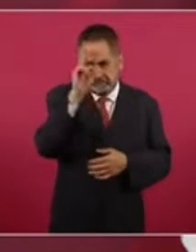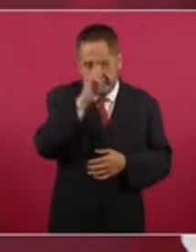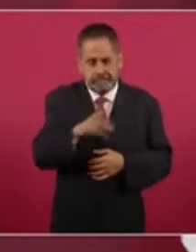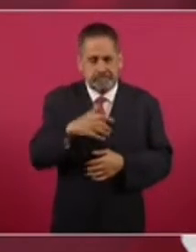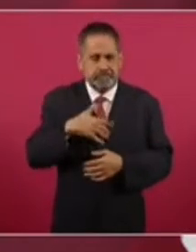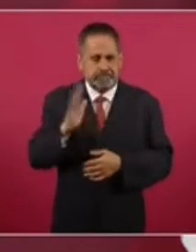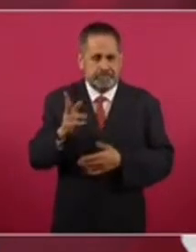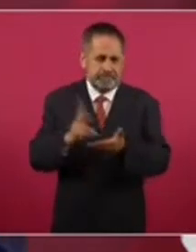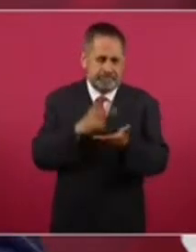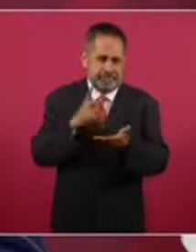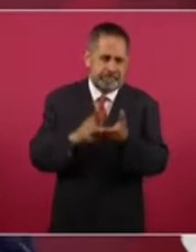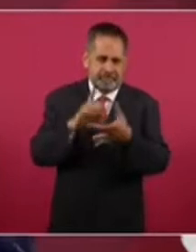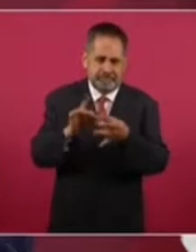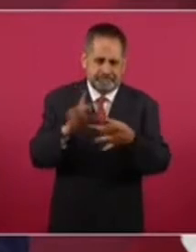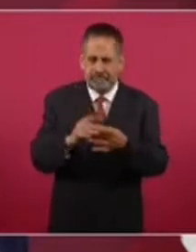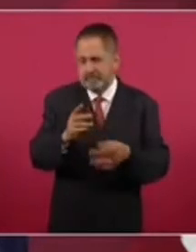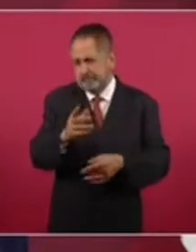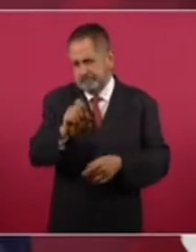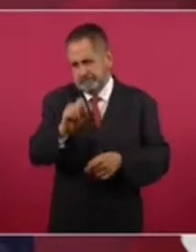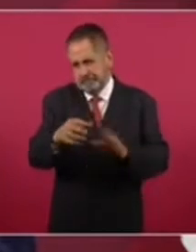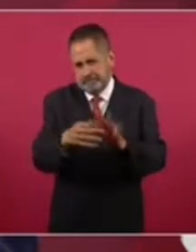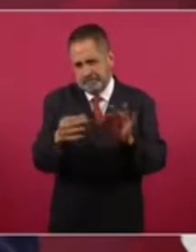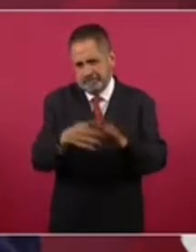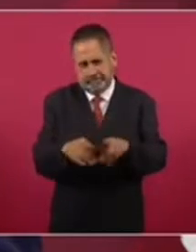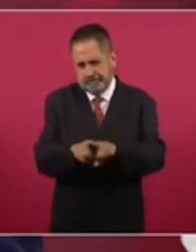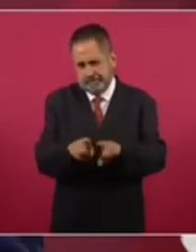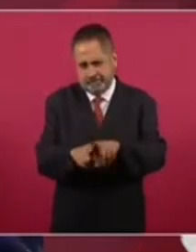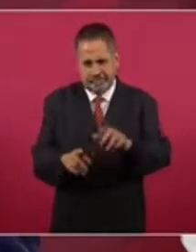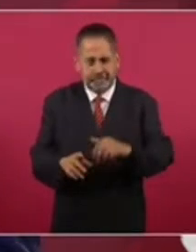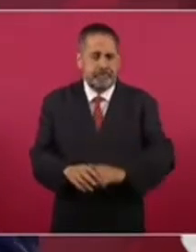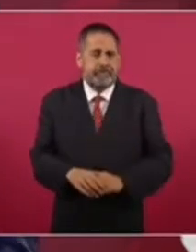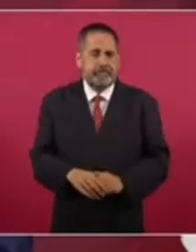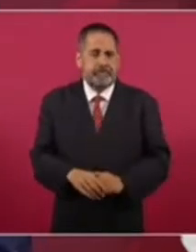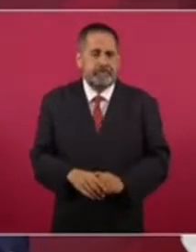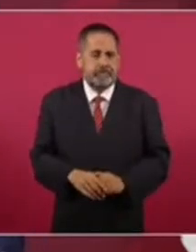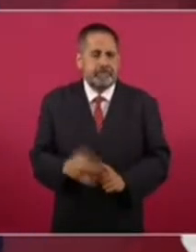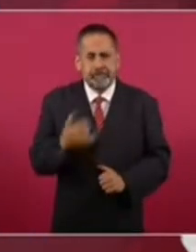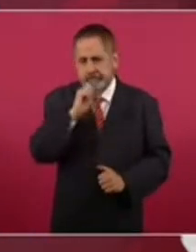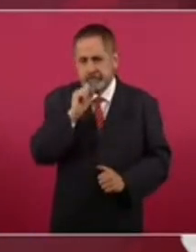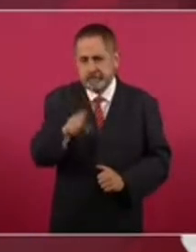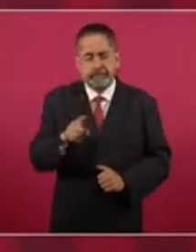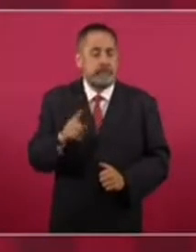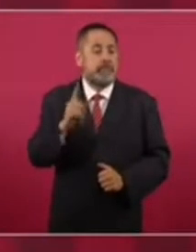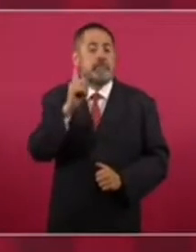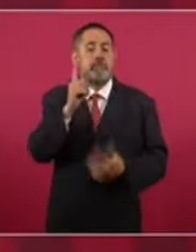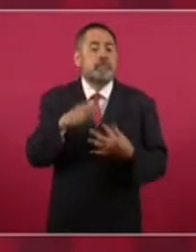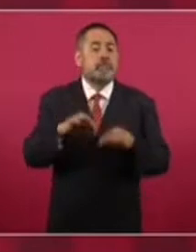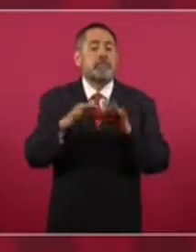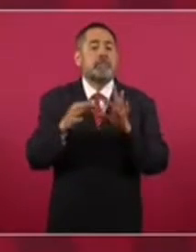hablado bastante de eso. Y en especial,